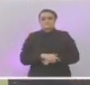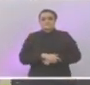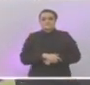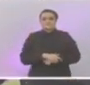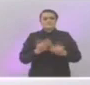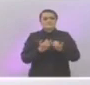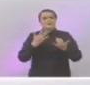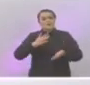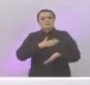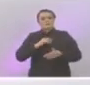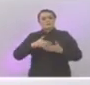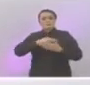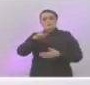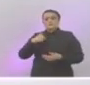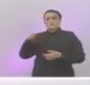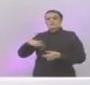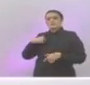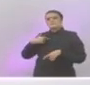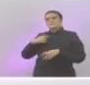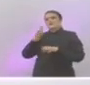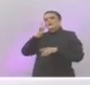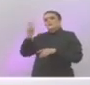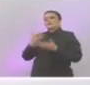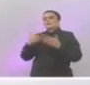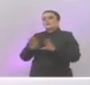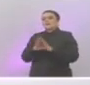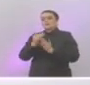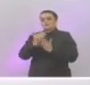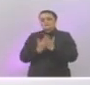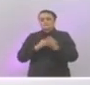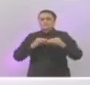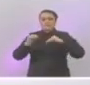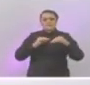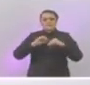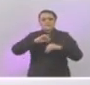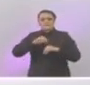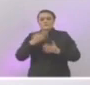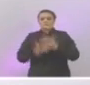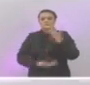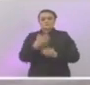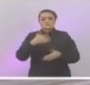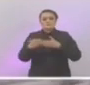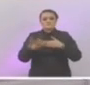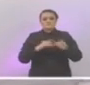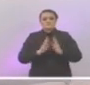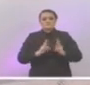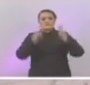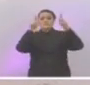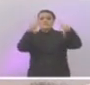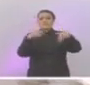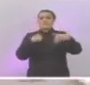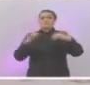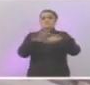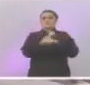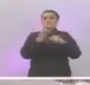Y con el Ayuntamiento de la capital concertamos una agenda de movilidad que permitirá realizar las obras del puente superior vehicular